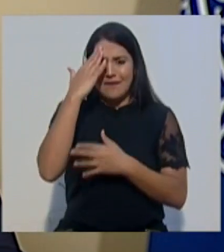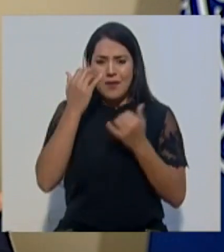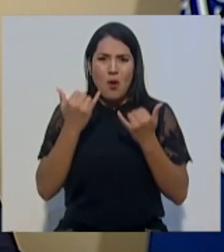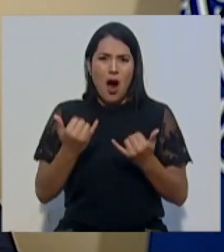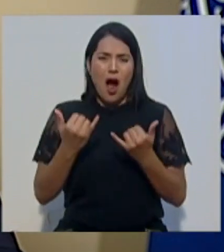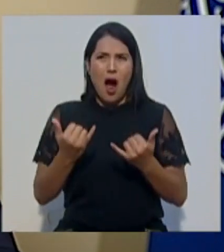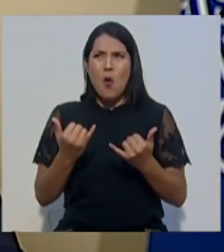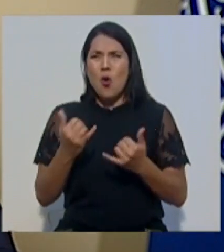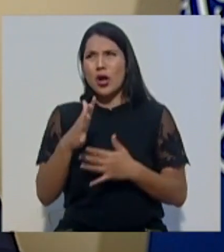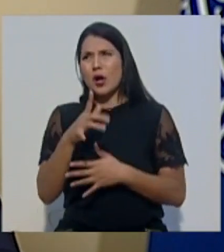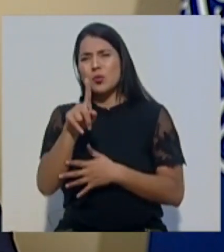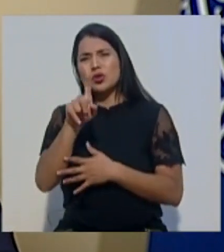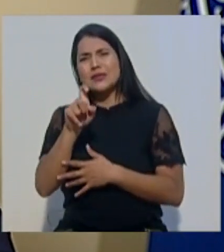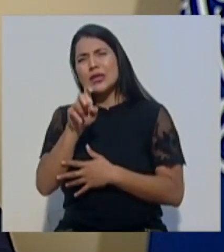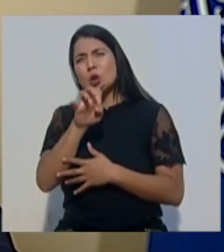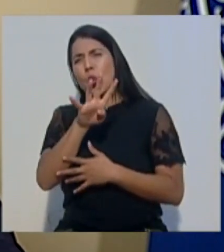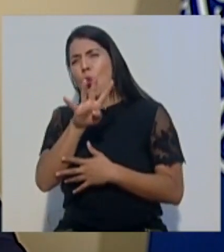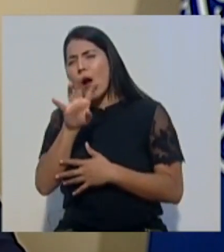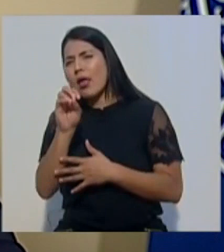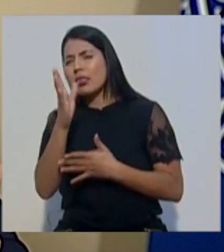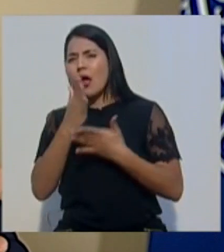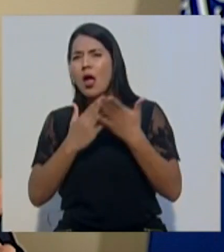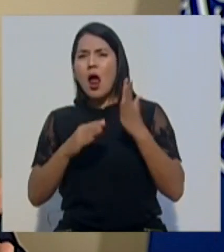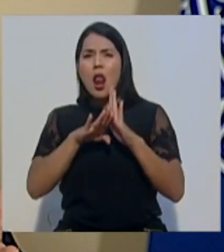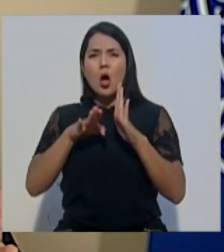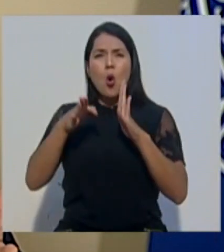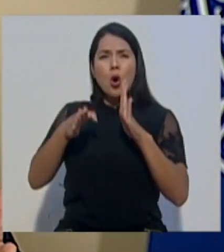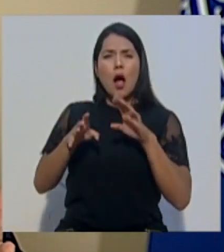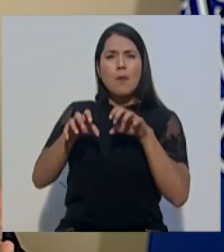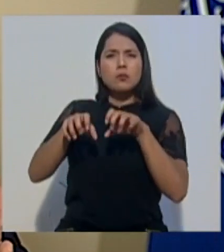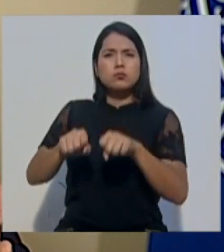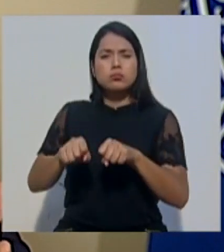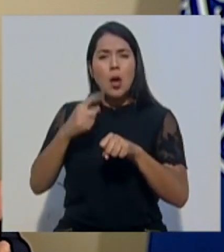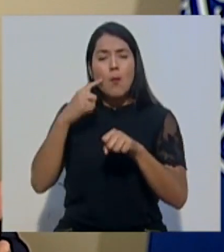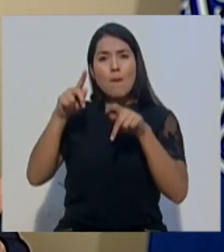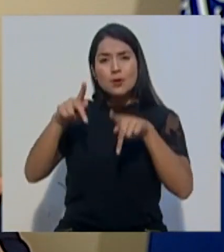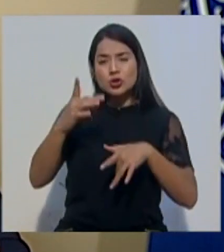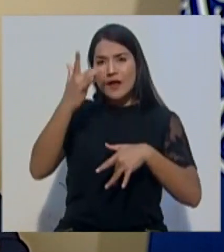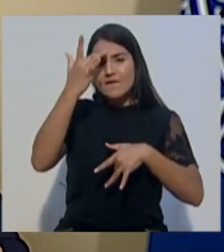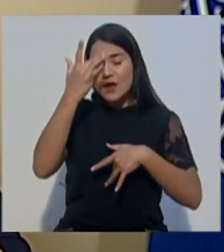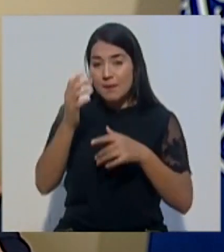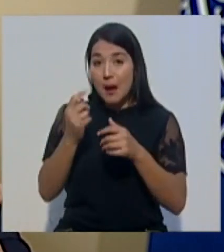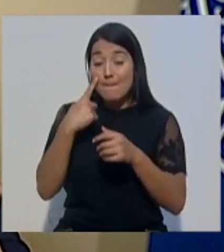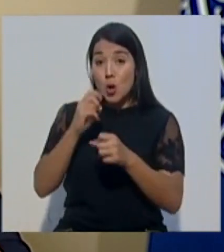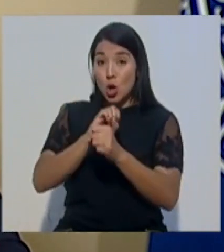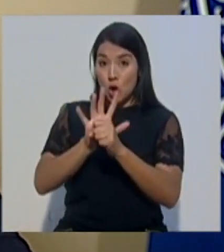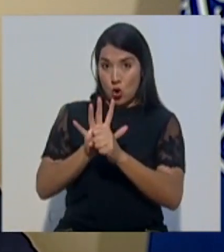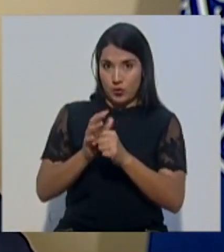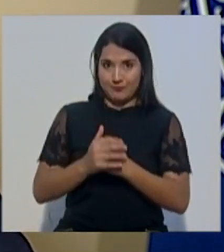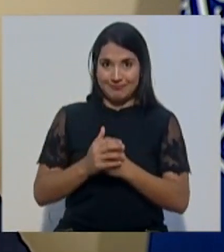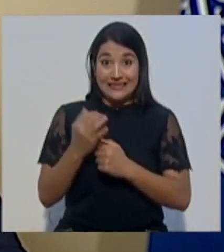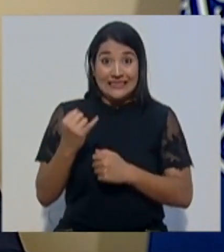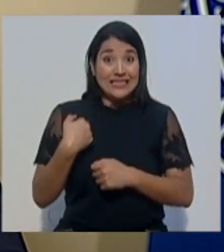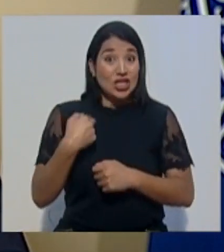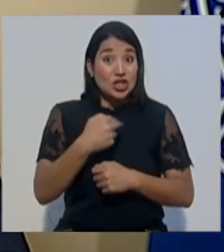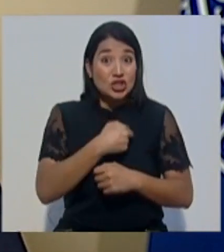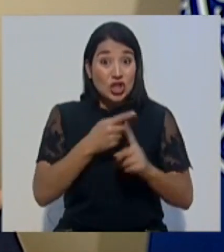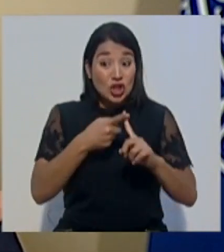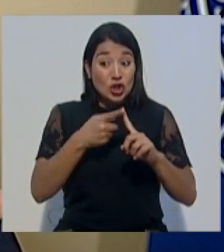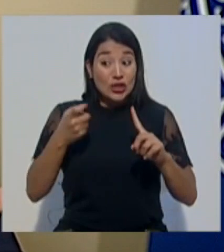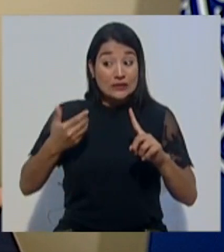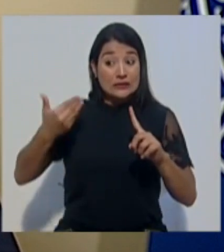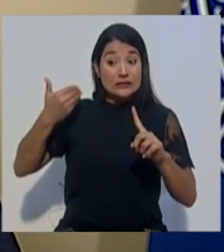de 140 y tantas camas ocupadas por COVID. Si no hubiéramos tomado acciones desde marzo